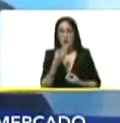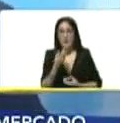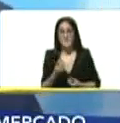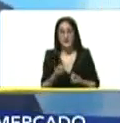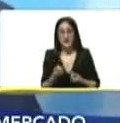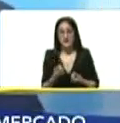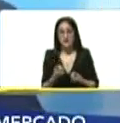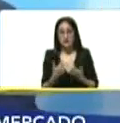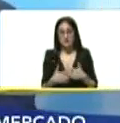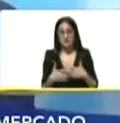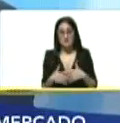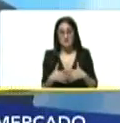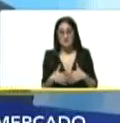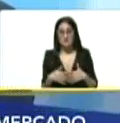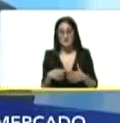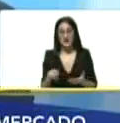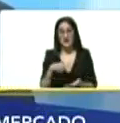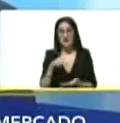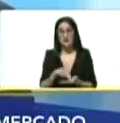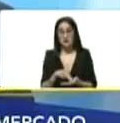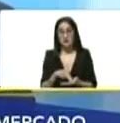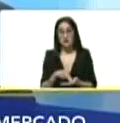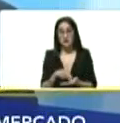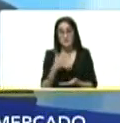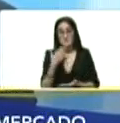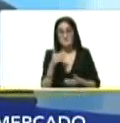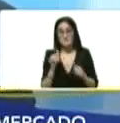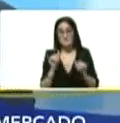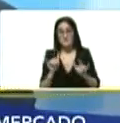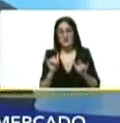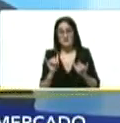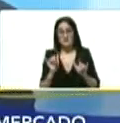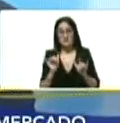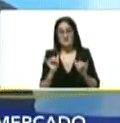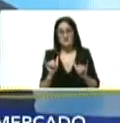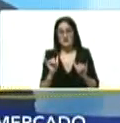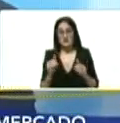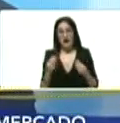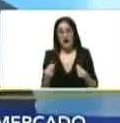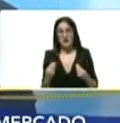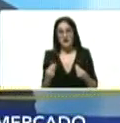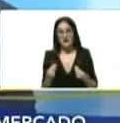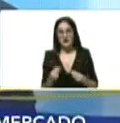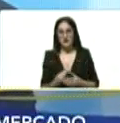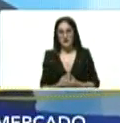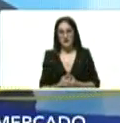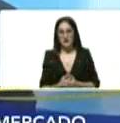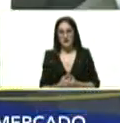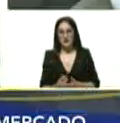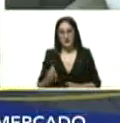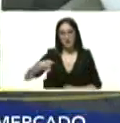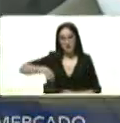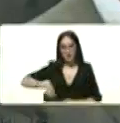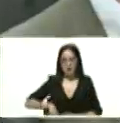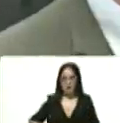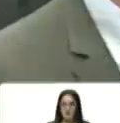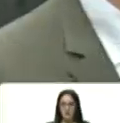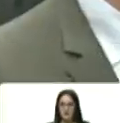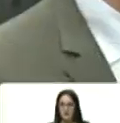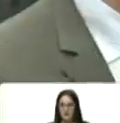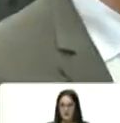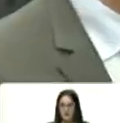para el mercado nacional y producir con la misma calidad para ir a obtener ganancias en